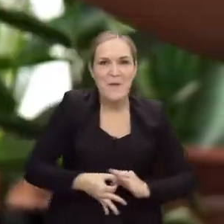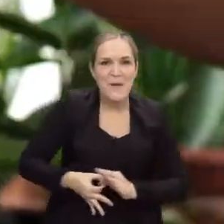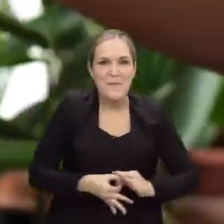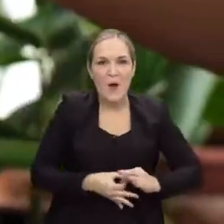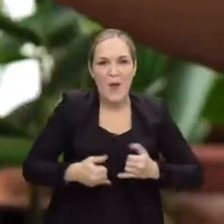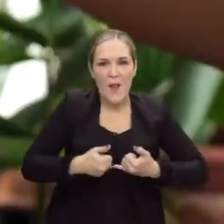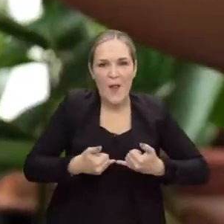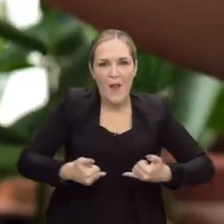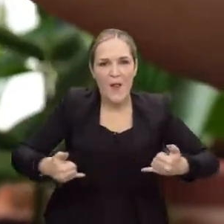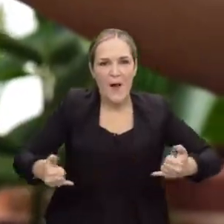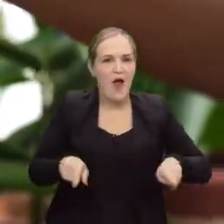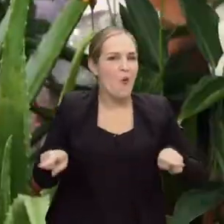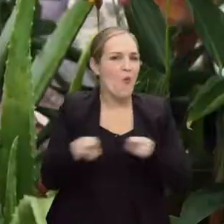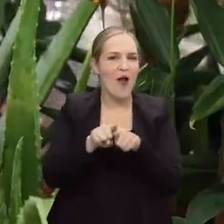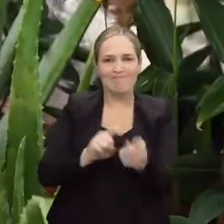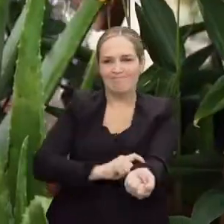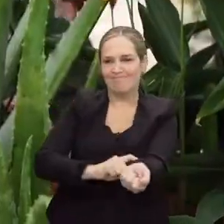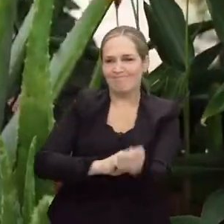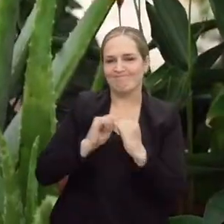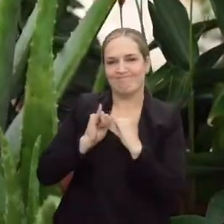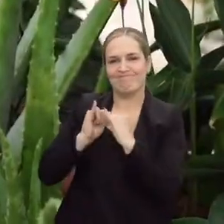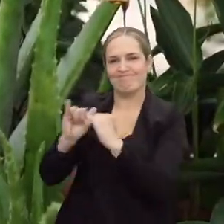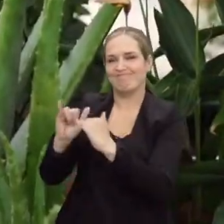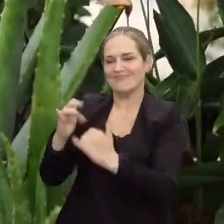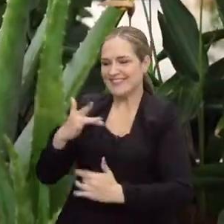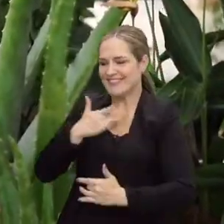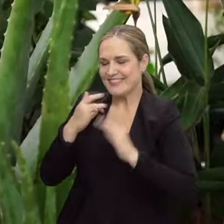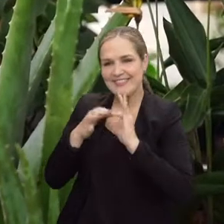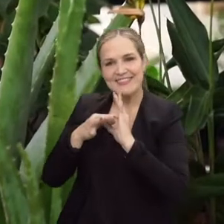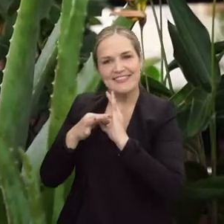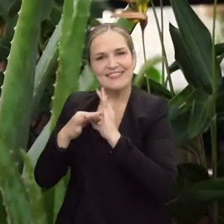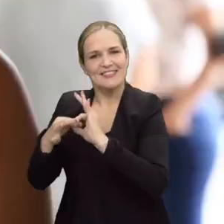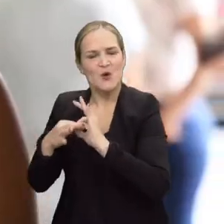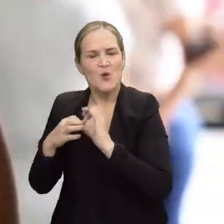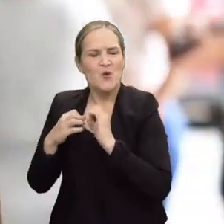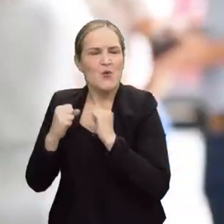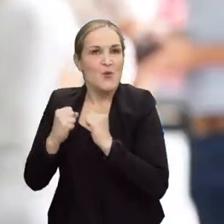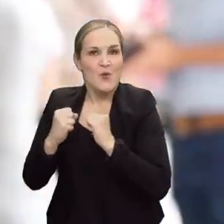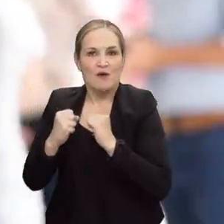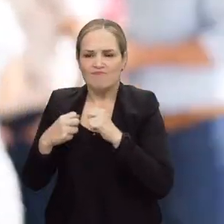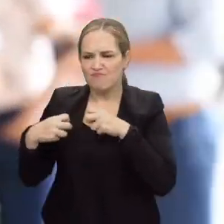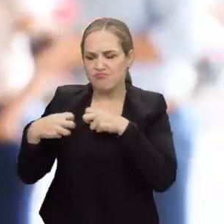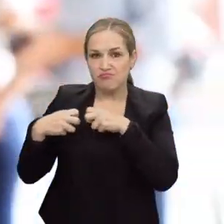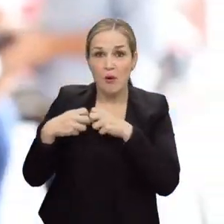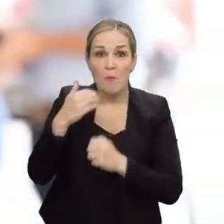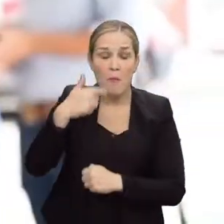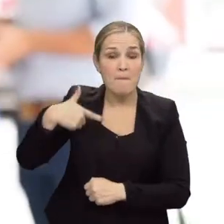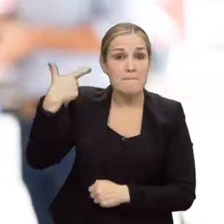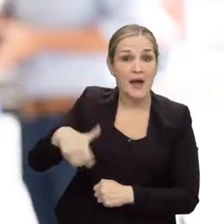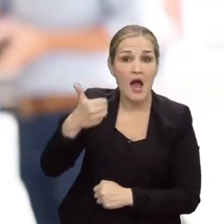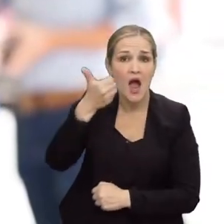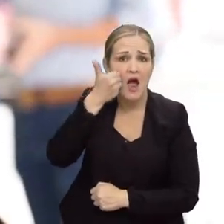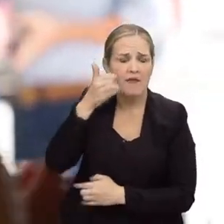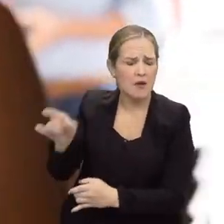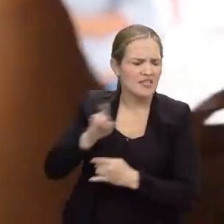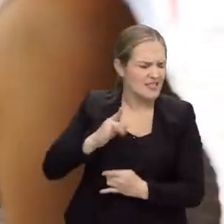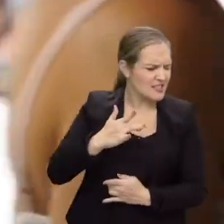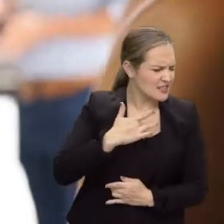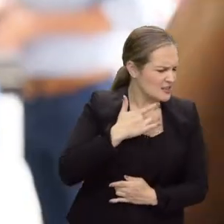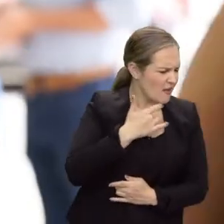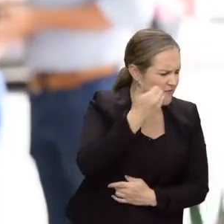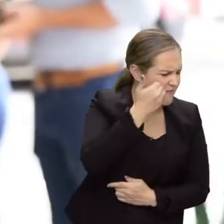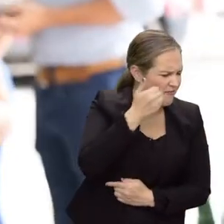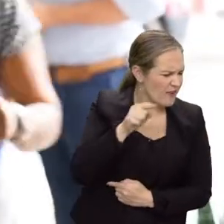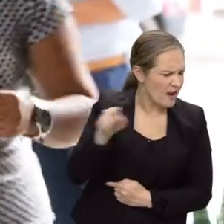su barriguita, venimos conectadas desde el ombligo. Mi hermana y yo sí sentimos, tenemos una conexión muy fuerte porque cuando ella se